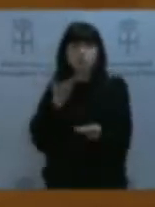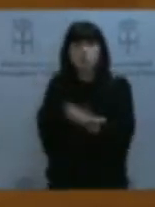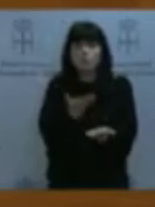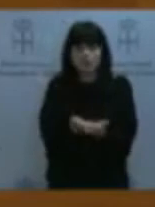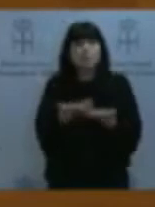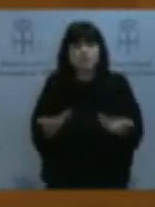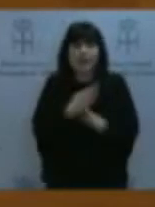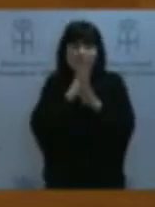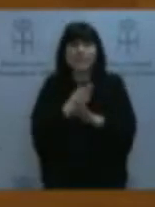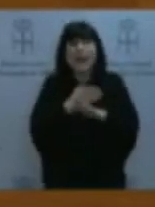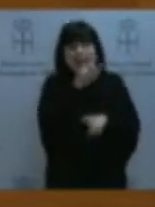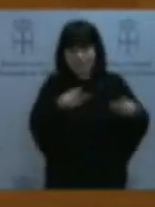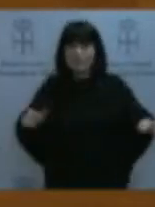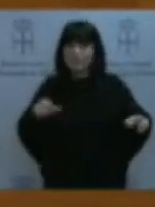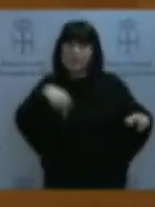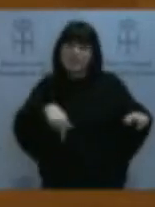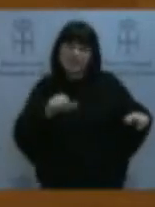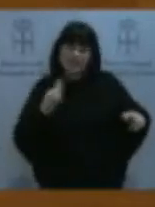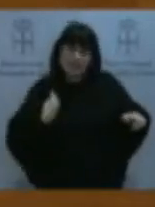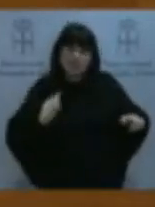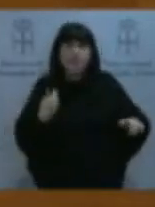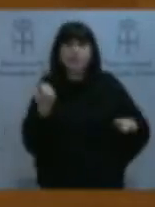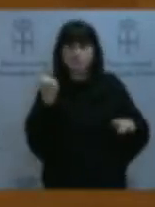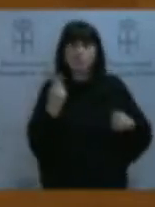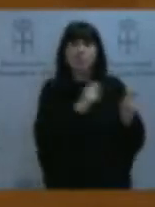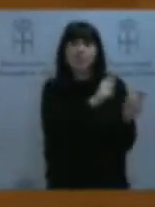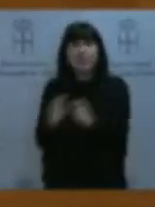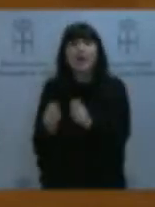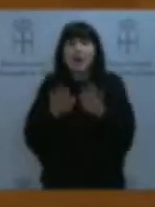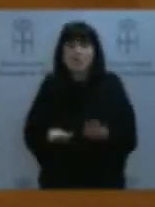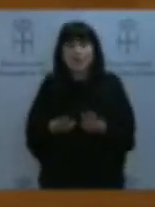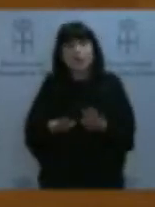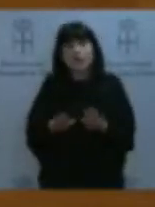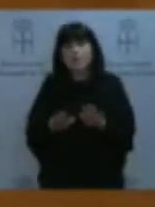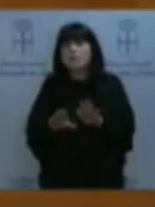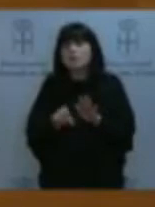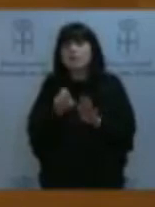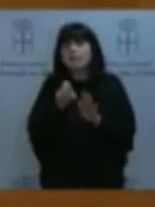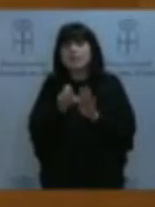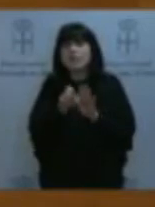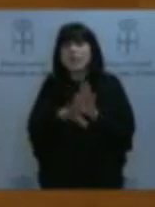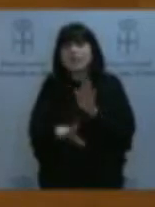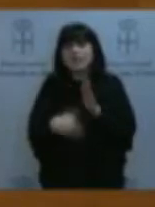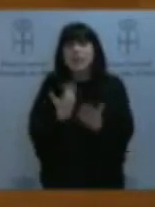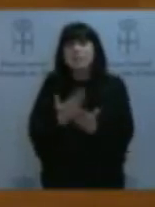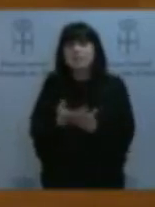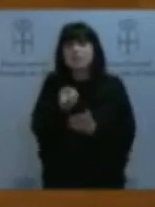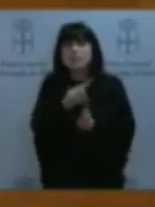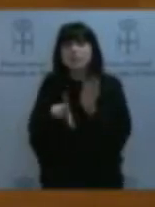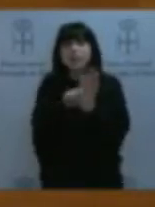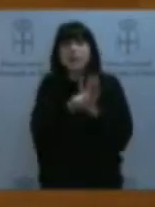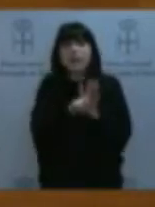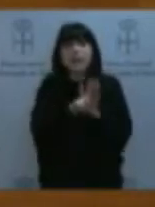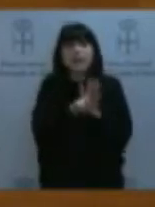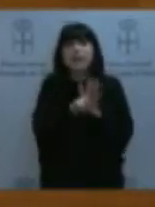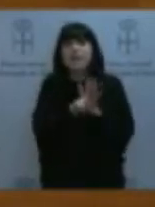la proposición no de ley para la que hoy pedimos su apoyo busca garantizar la igualdad de oportunidades de la ciudadanía asturiana en el acceso al empleo público y, para ello, la